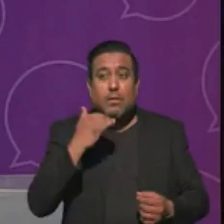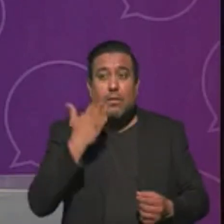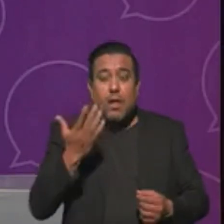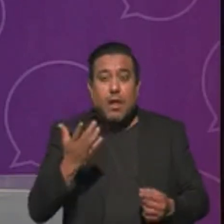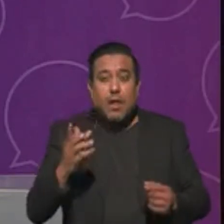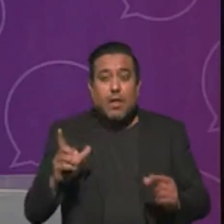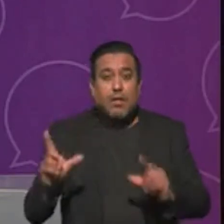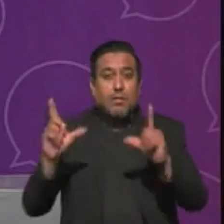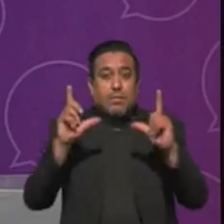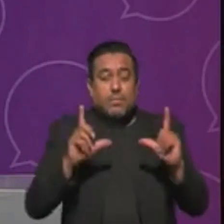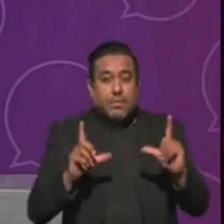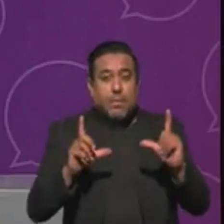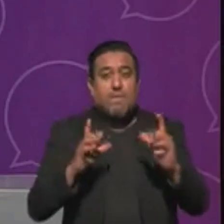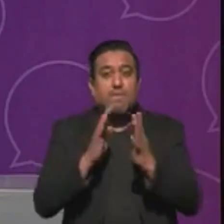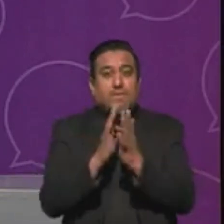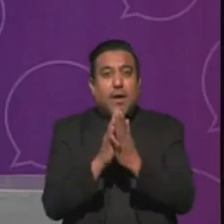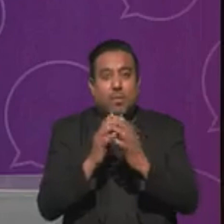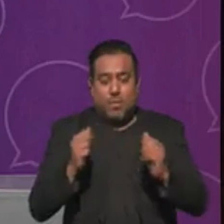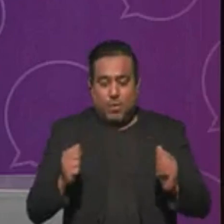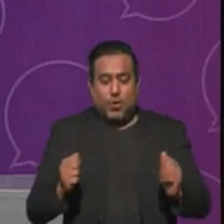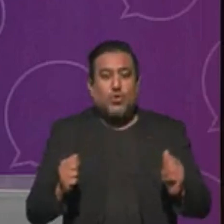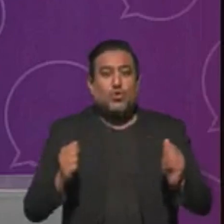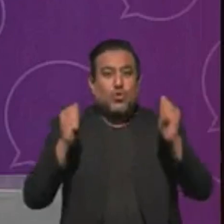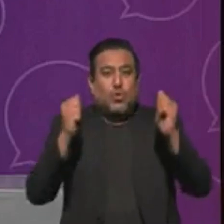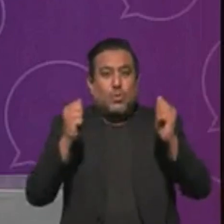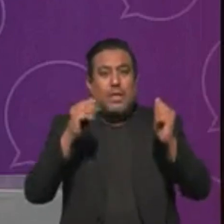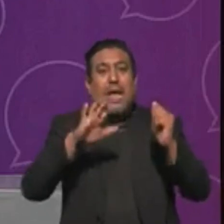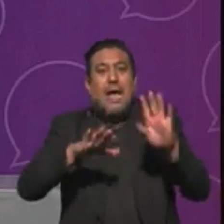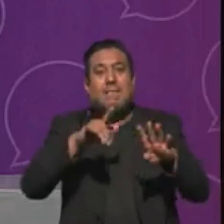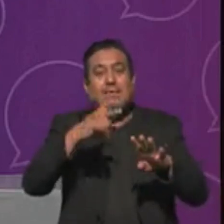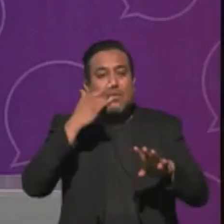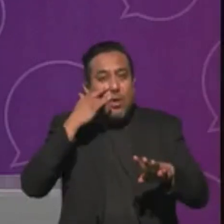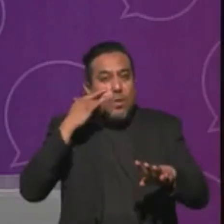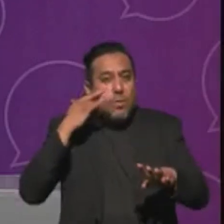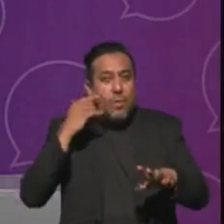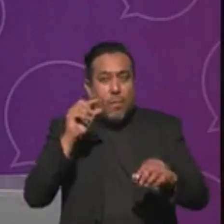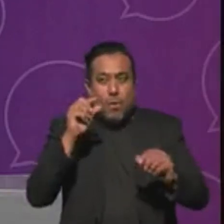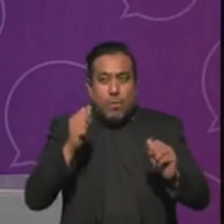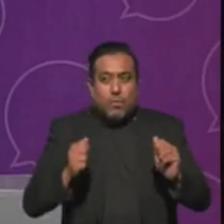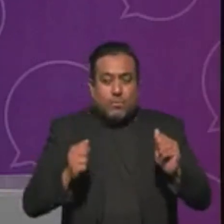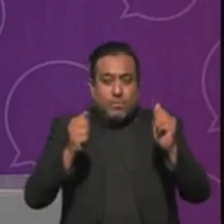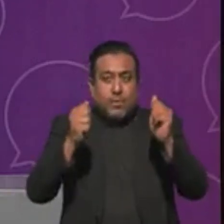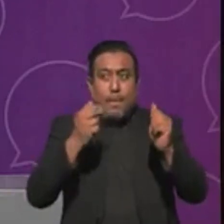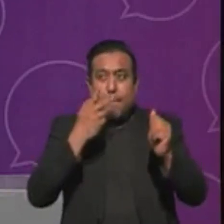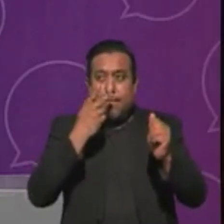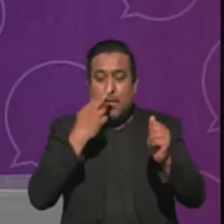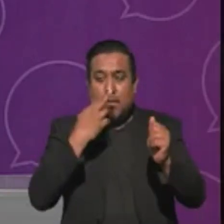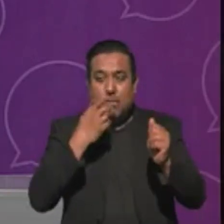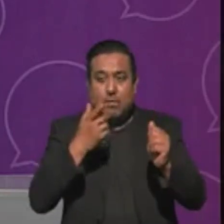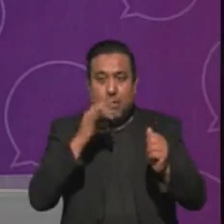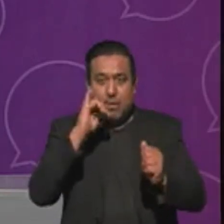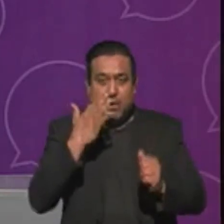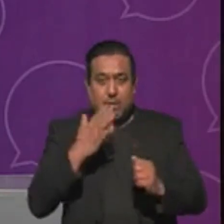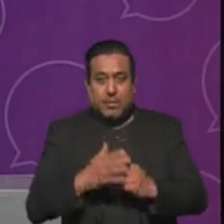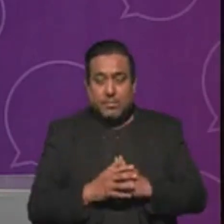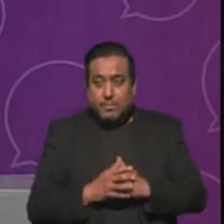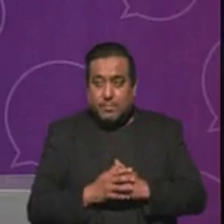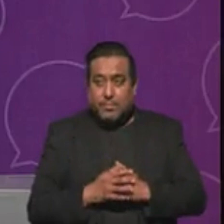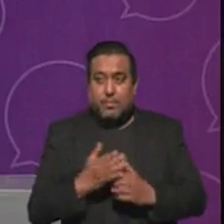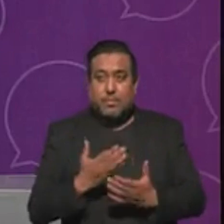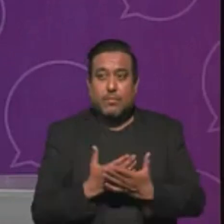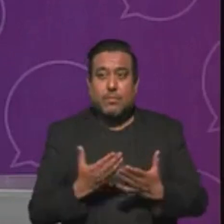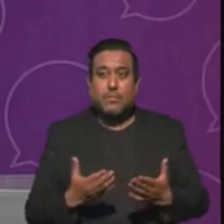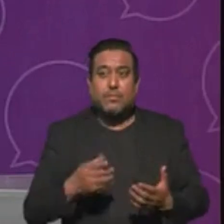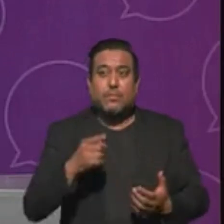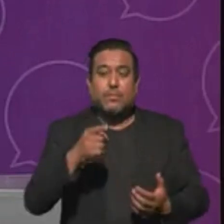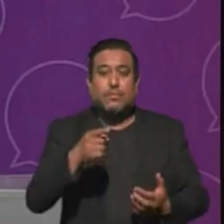hacer uso de algún material por favor súbanlo un poquito más casi a la altura de su rostro para que se pueda apreciar para que no se corte la imagen vamos ahora con la